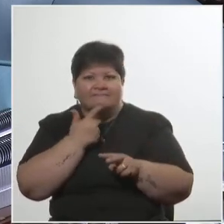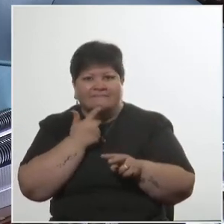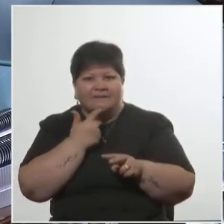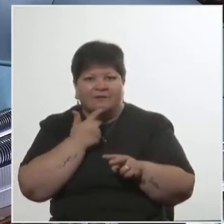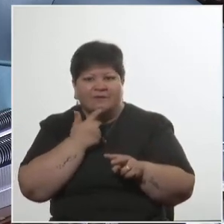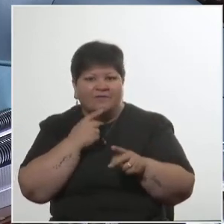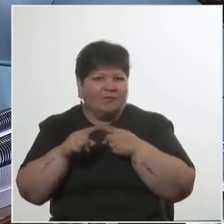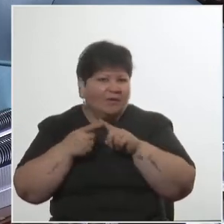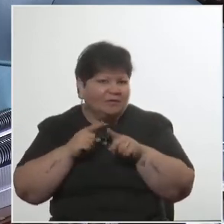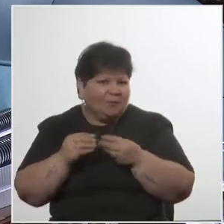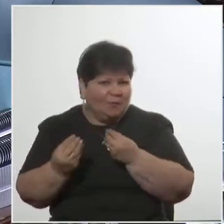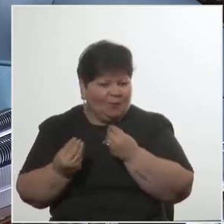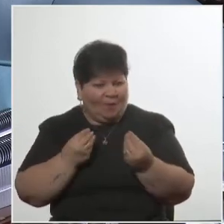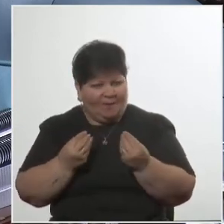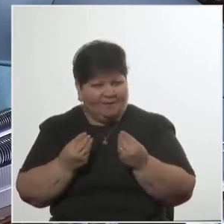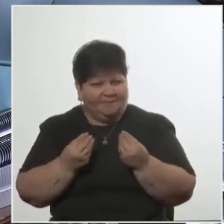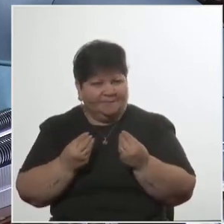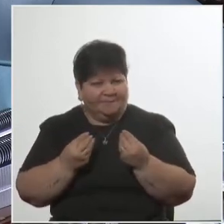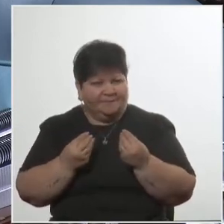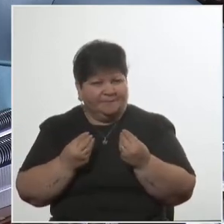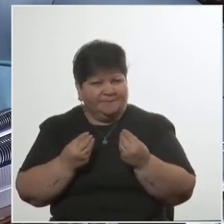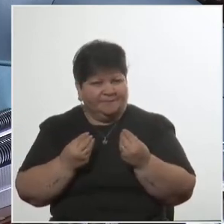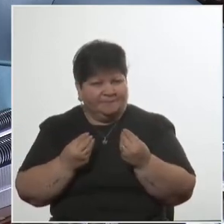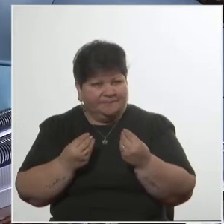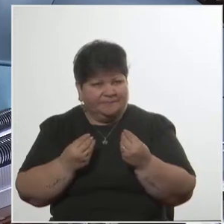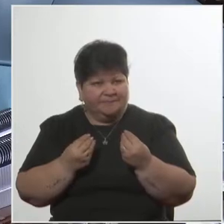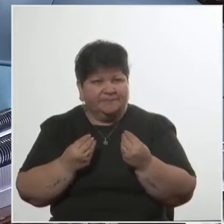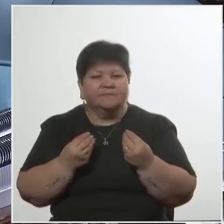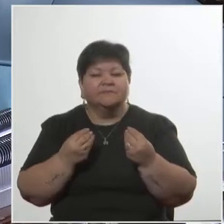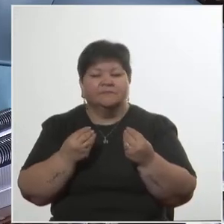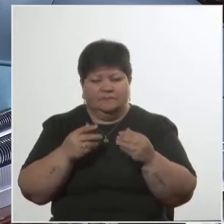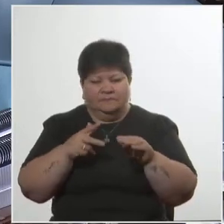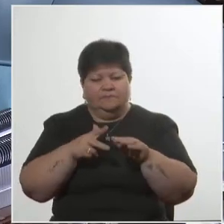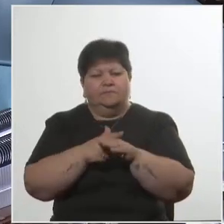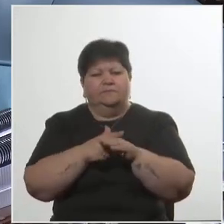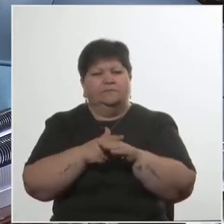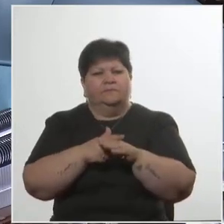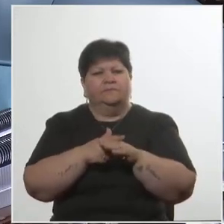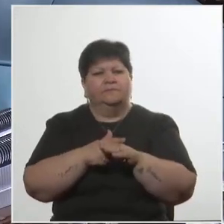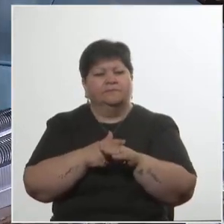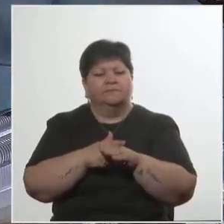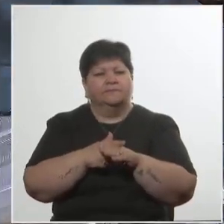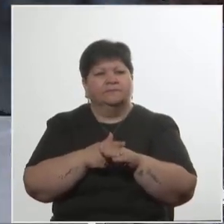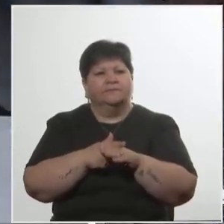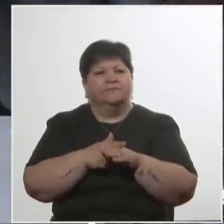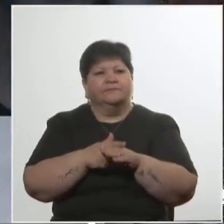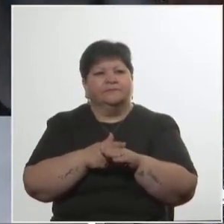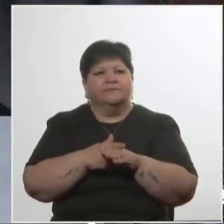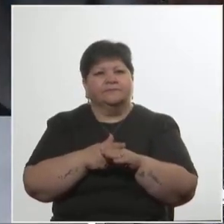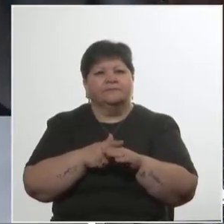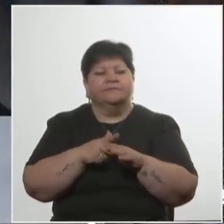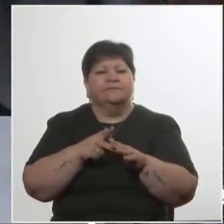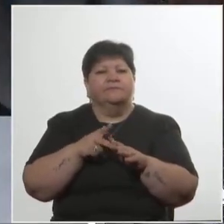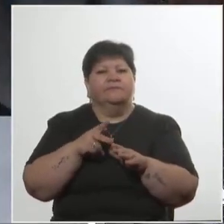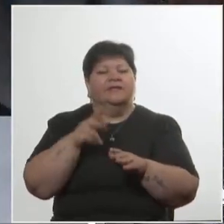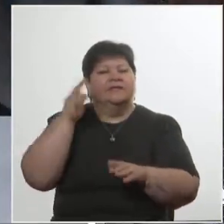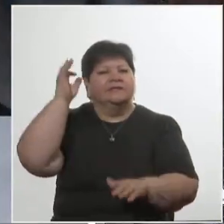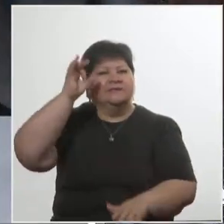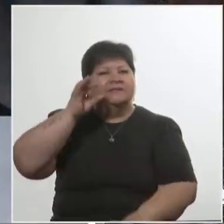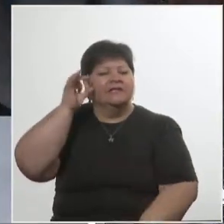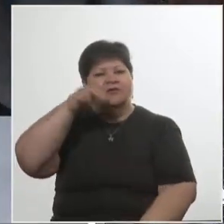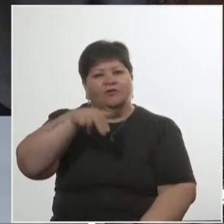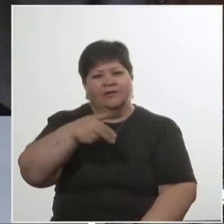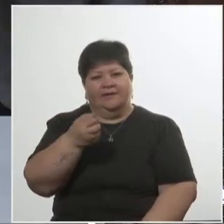las vinculaciones gracias Cómo no le permito una interrupción por una interrupción la